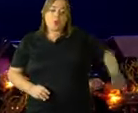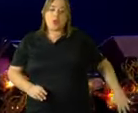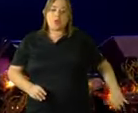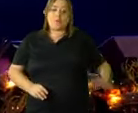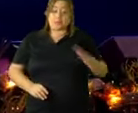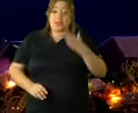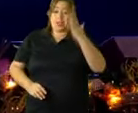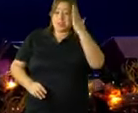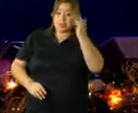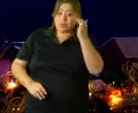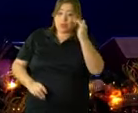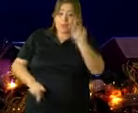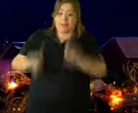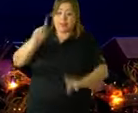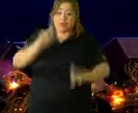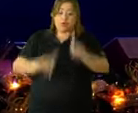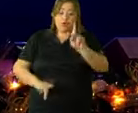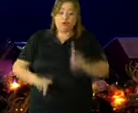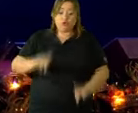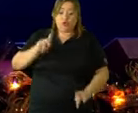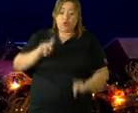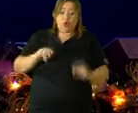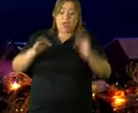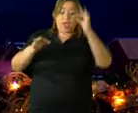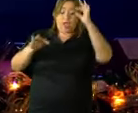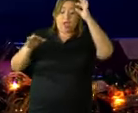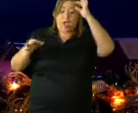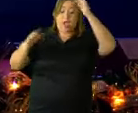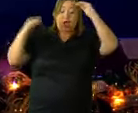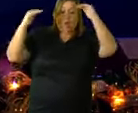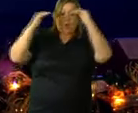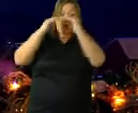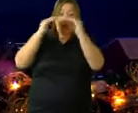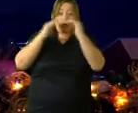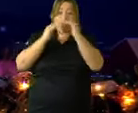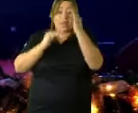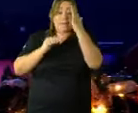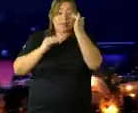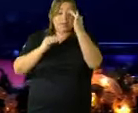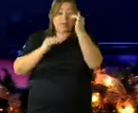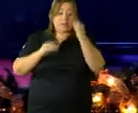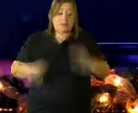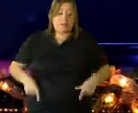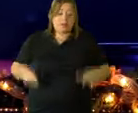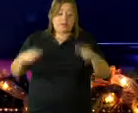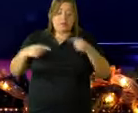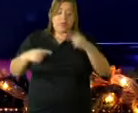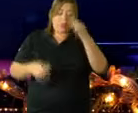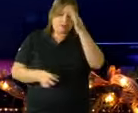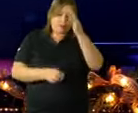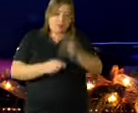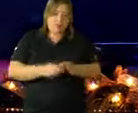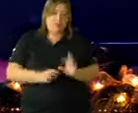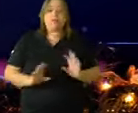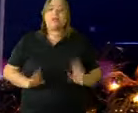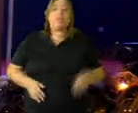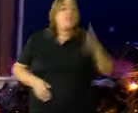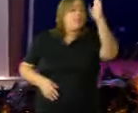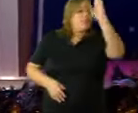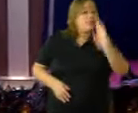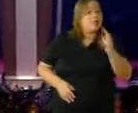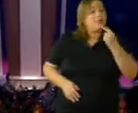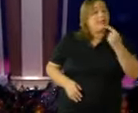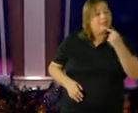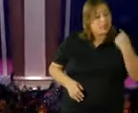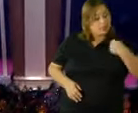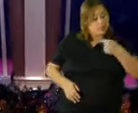por su fe vivirá. ¿Qué usted prefiere? ¿Creerle a Dios o creerle a las circunstancias? Si Dios dijo que íbamos a